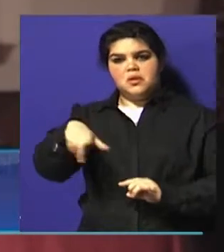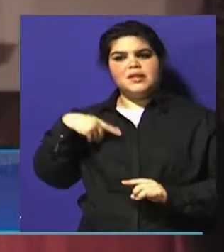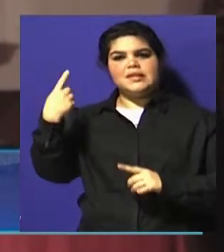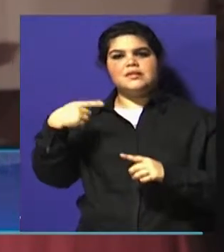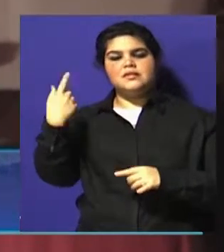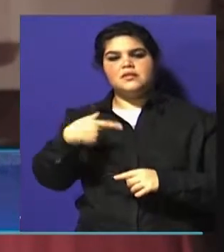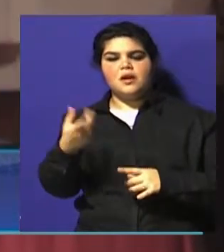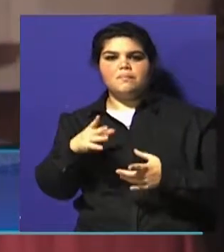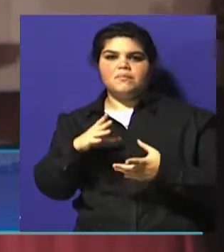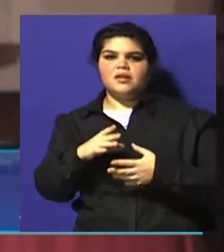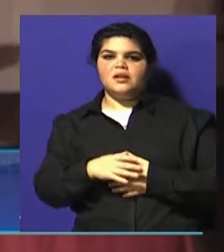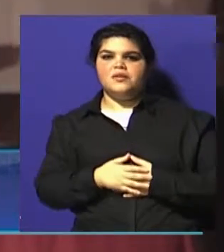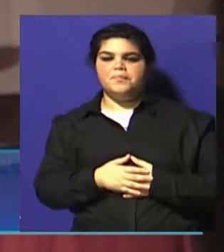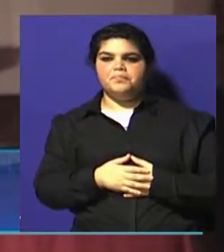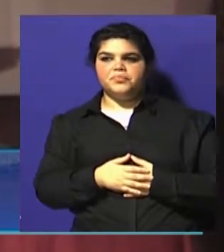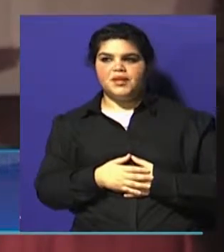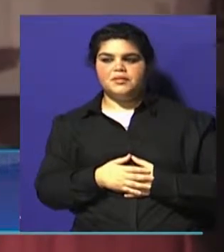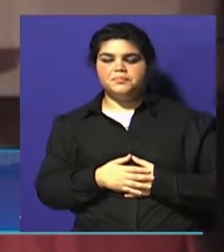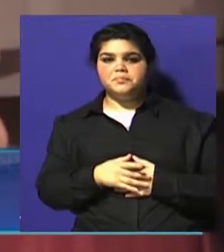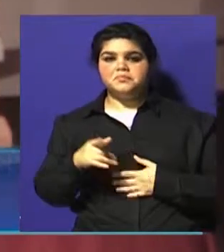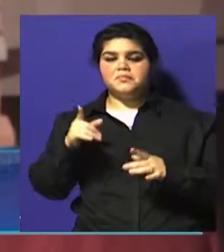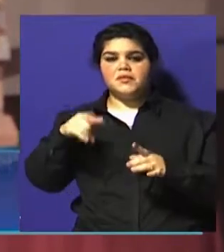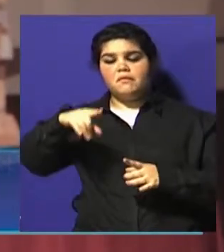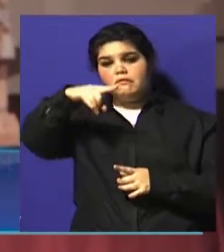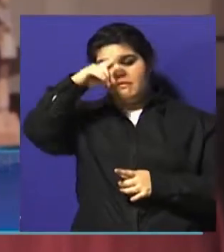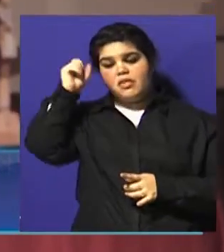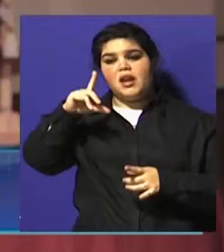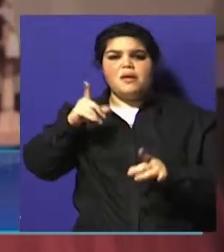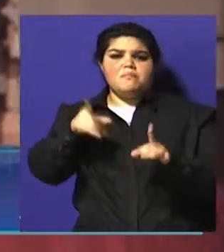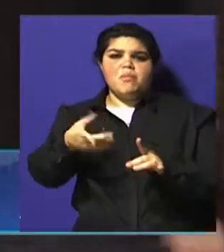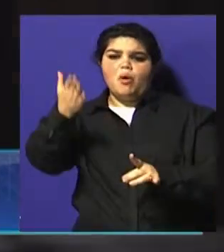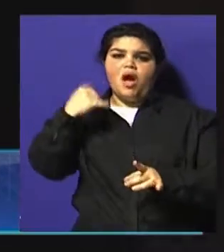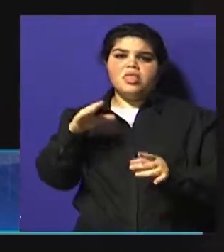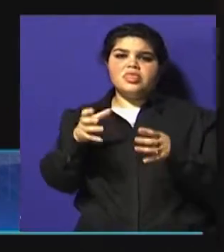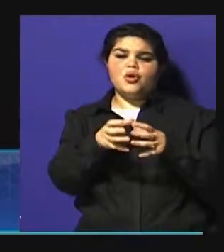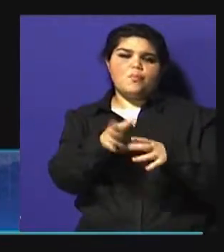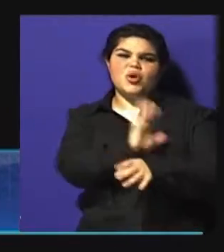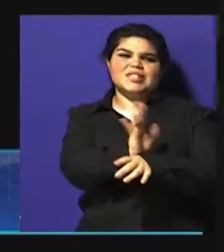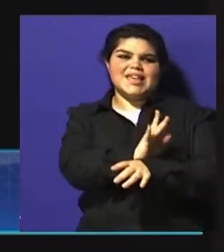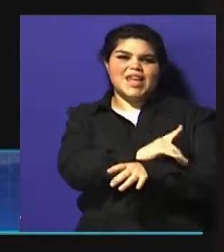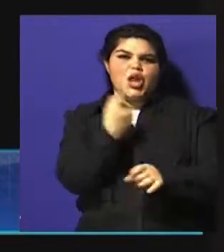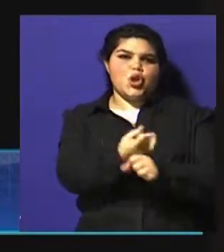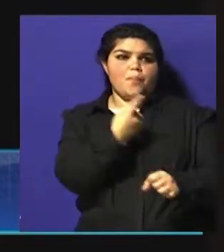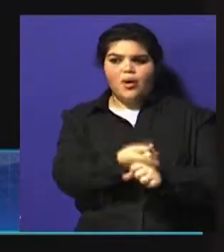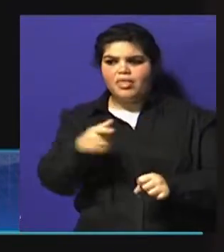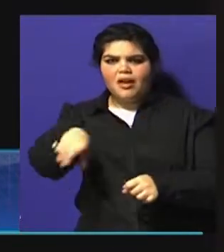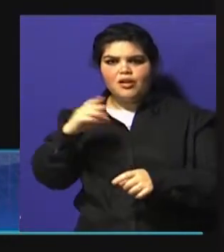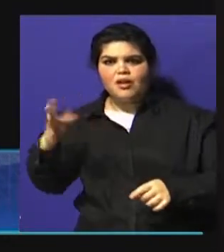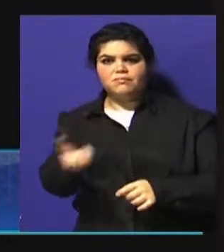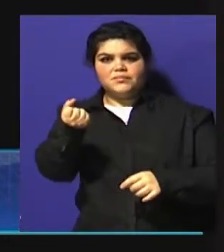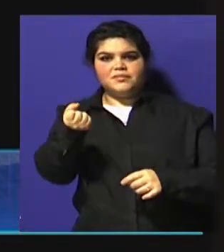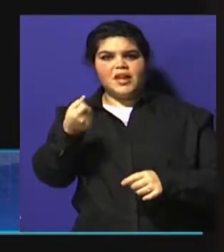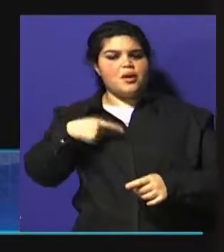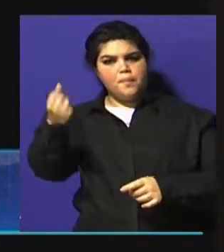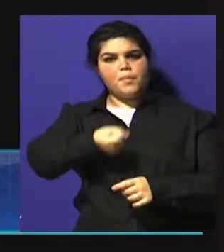federal, algo que otros institutos por ahí, como el del cine, no han logrado en cuanto a su financiamiento. Así que es muy importante estos reconocimientos,